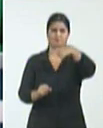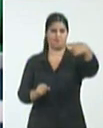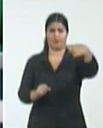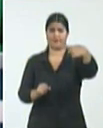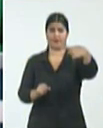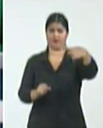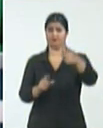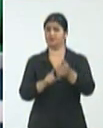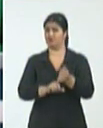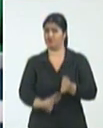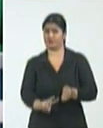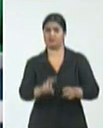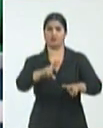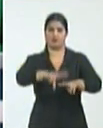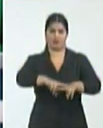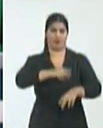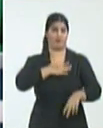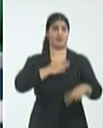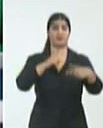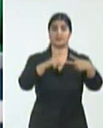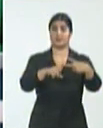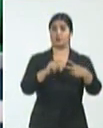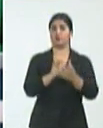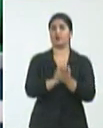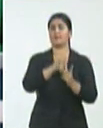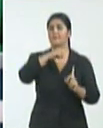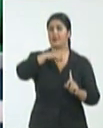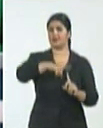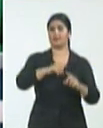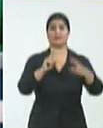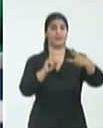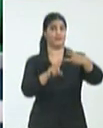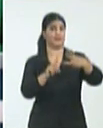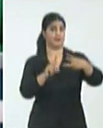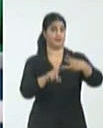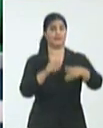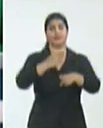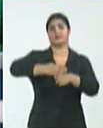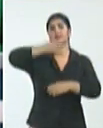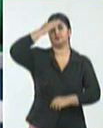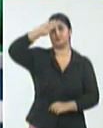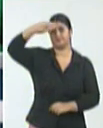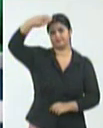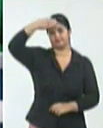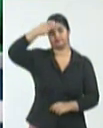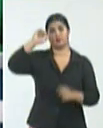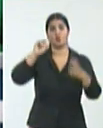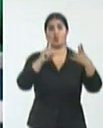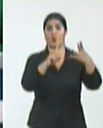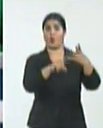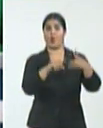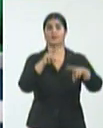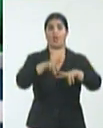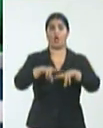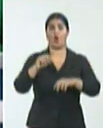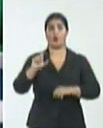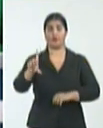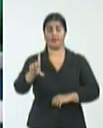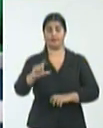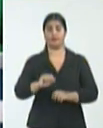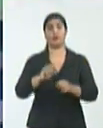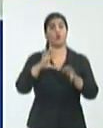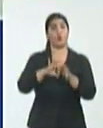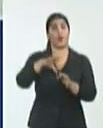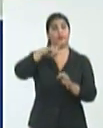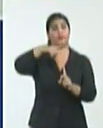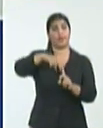procesadas, Matanzas en segundo lugar, Santiago de Cuba, Holguín, Guantánamo, Villa